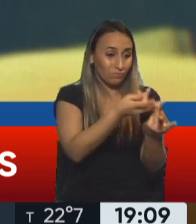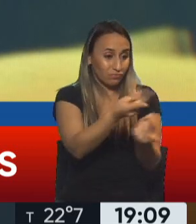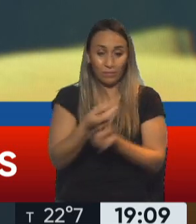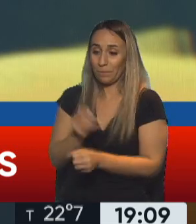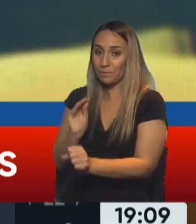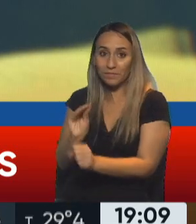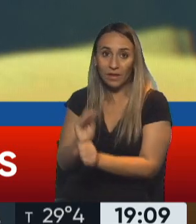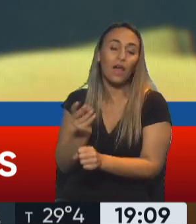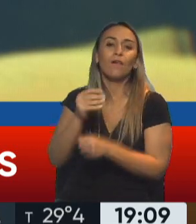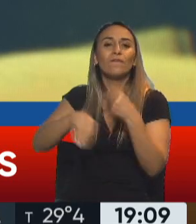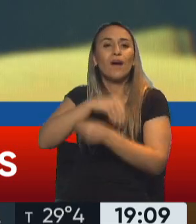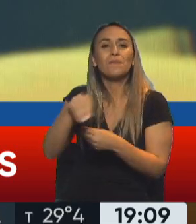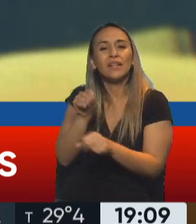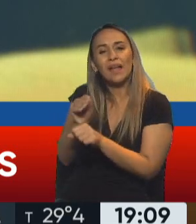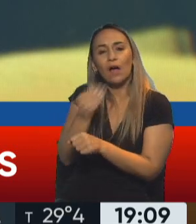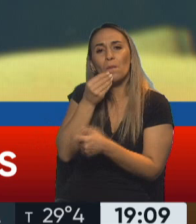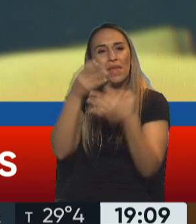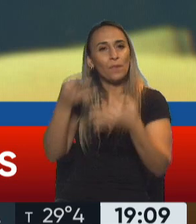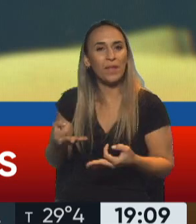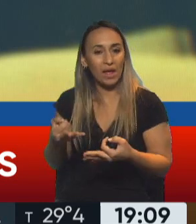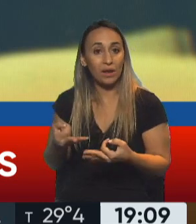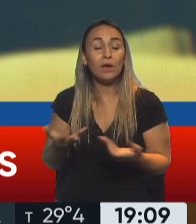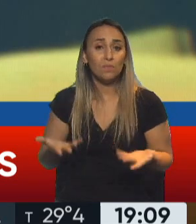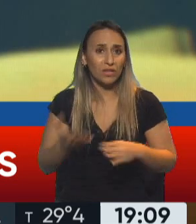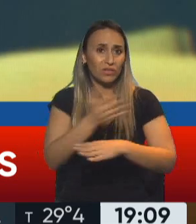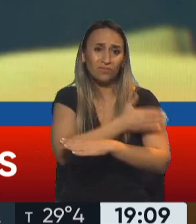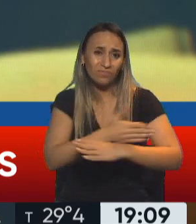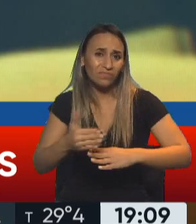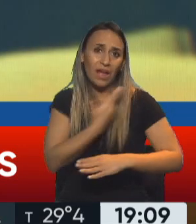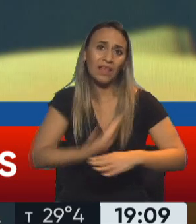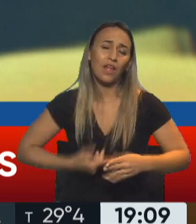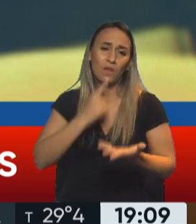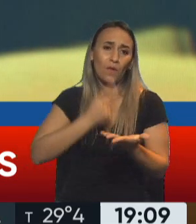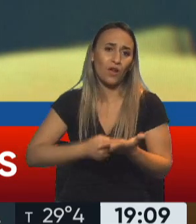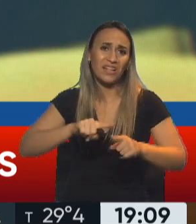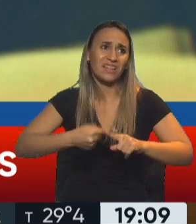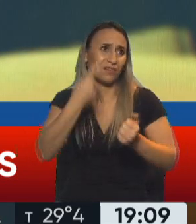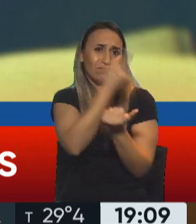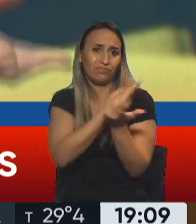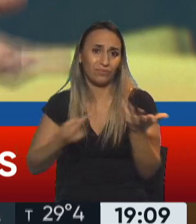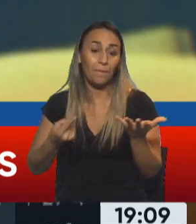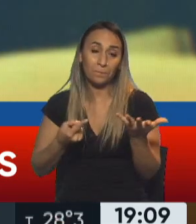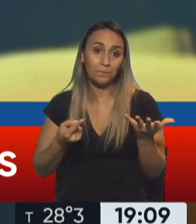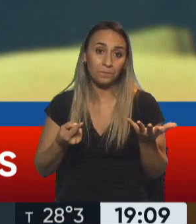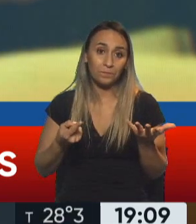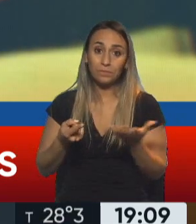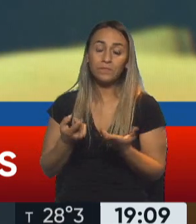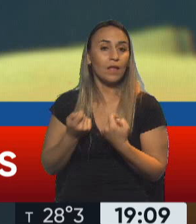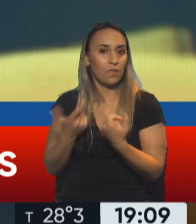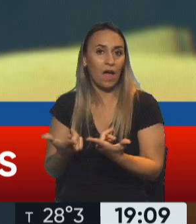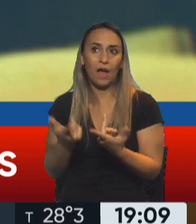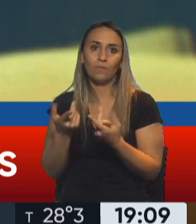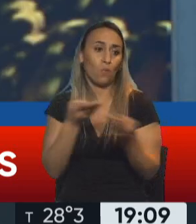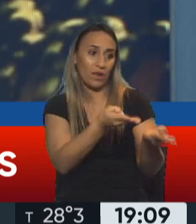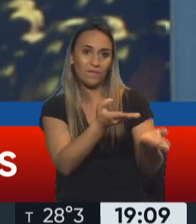la alimentación de su familia. Es decir, fueron varias las políticas que significaron transferencia de fondos desde los sectores populares hacia estos grupos